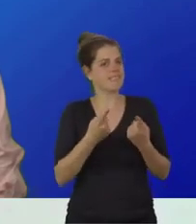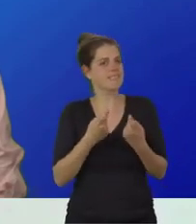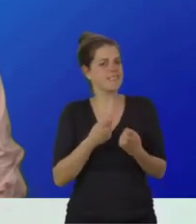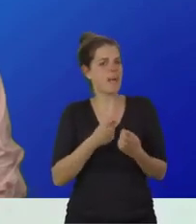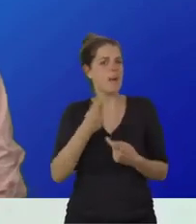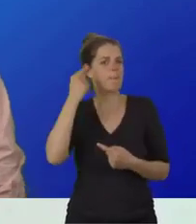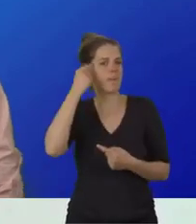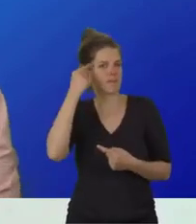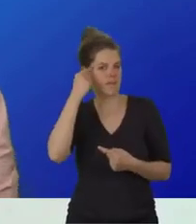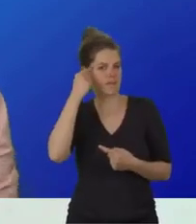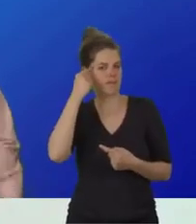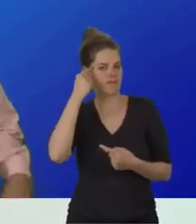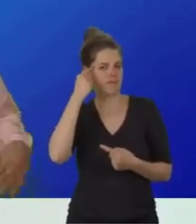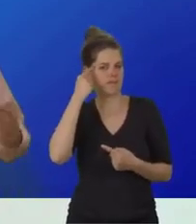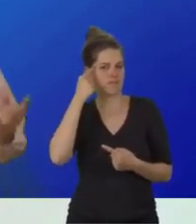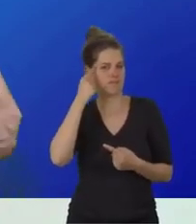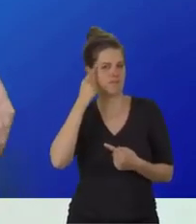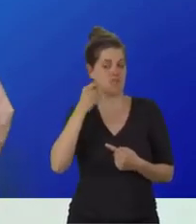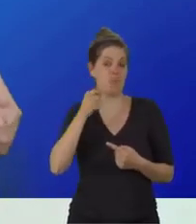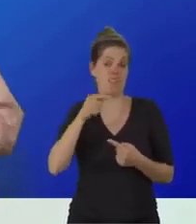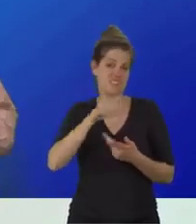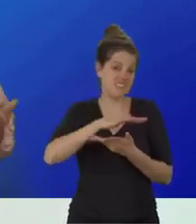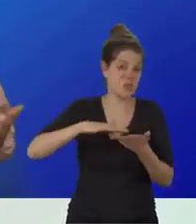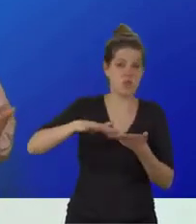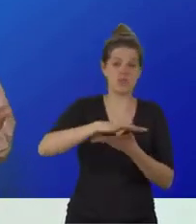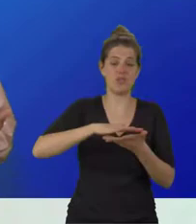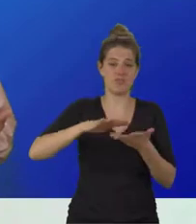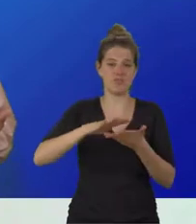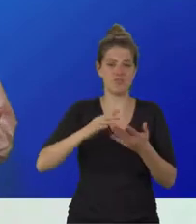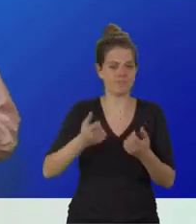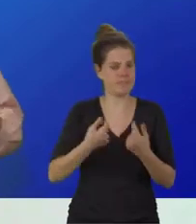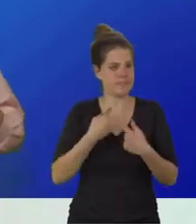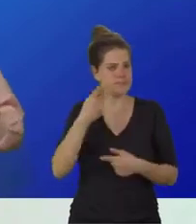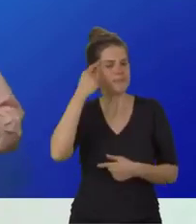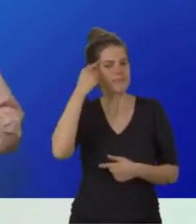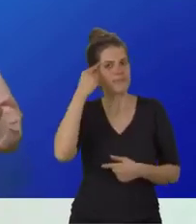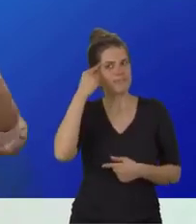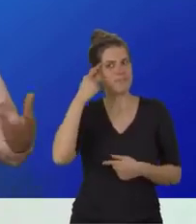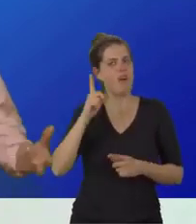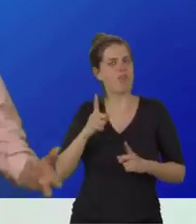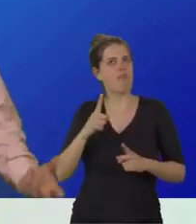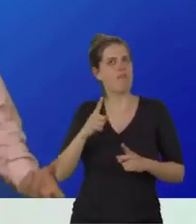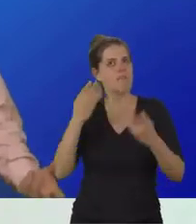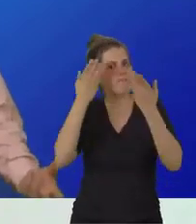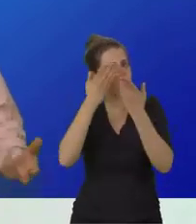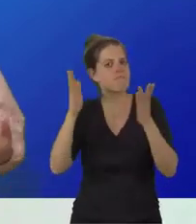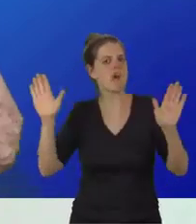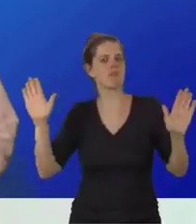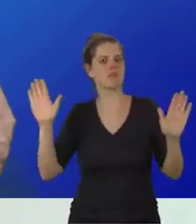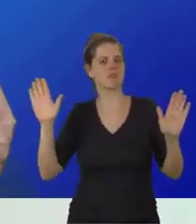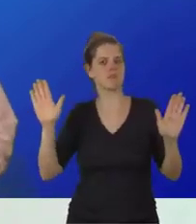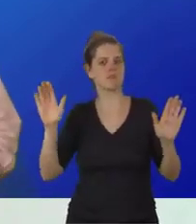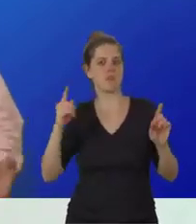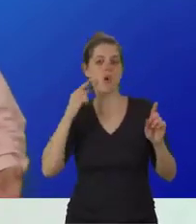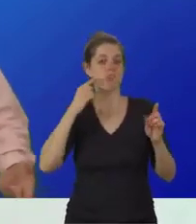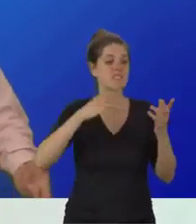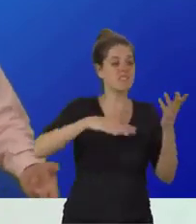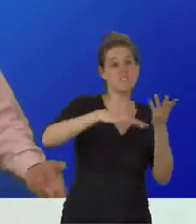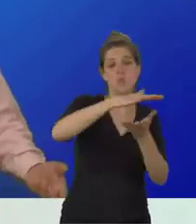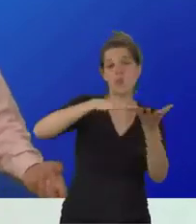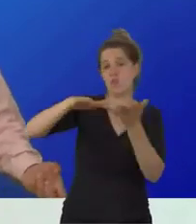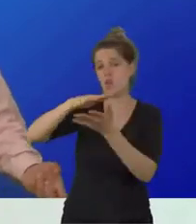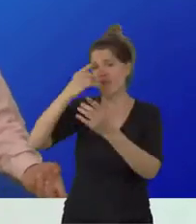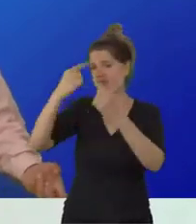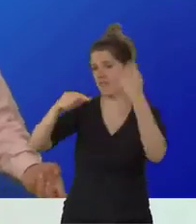este momento, mejor dicho, el contexto nos interpela a que seamos más abarcativos de